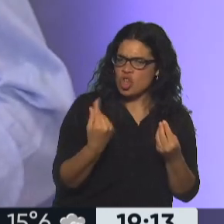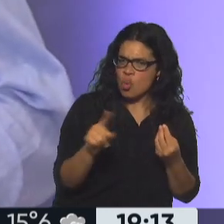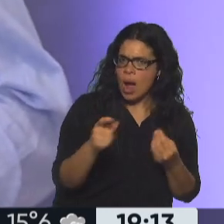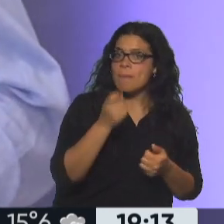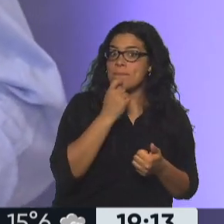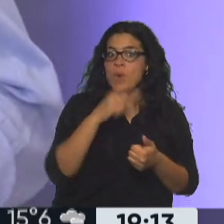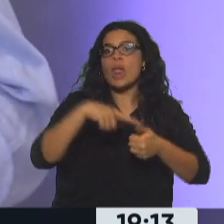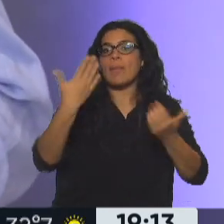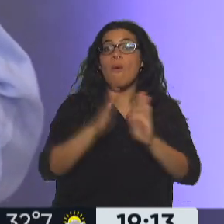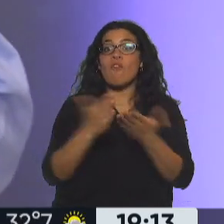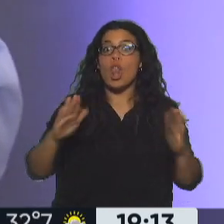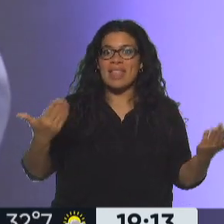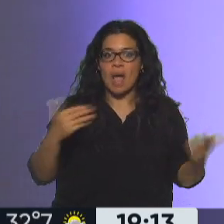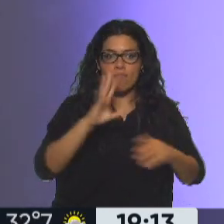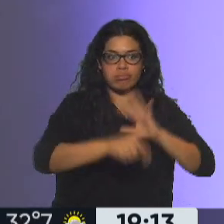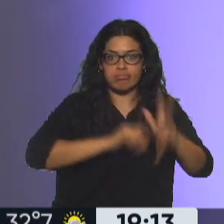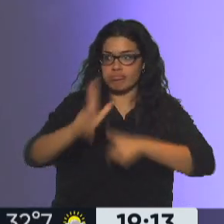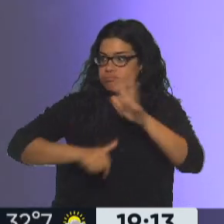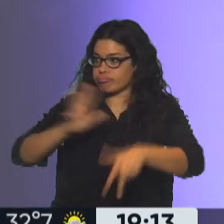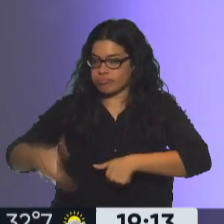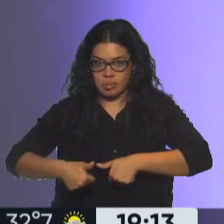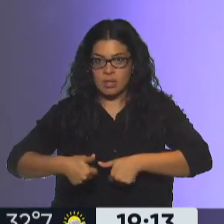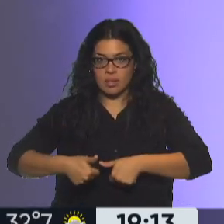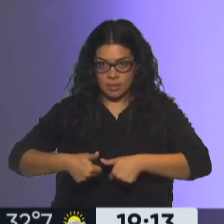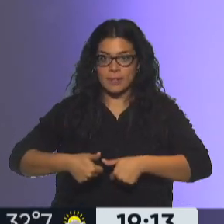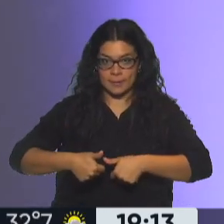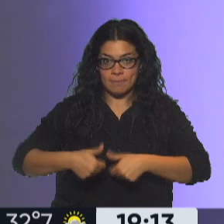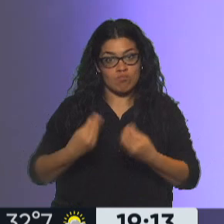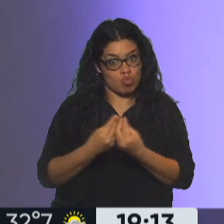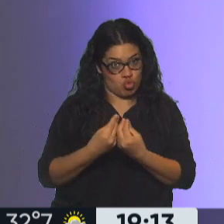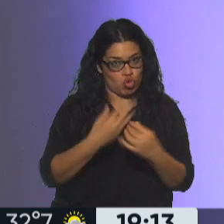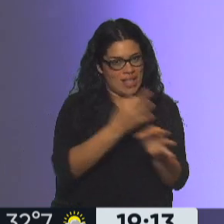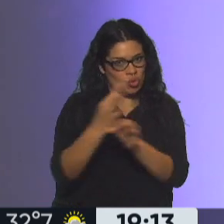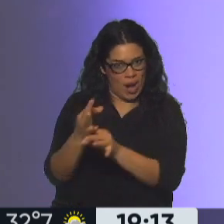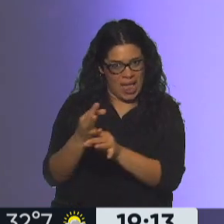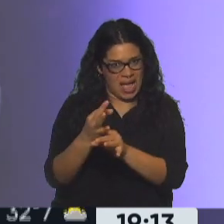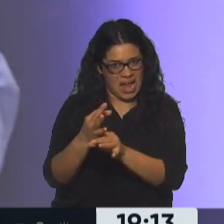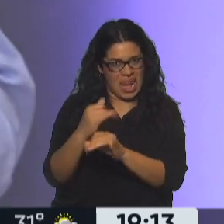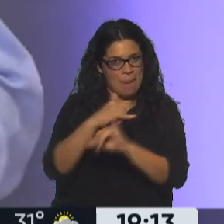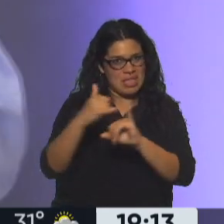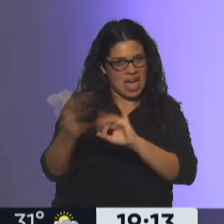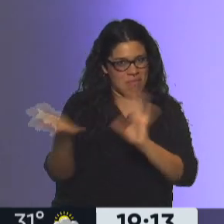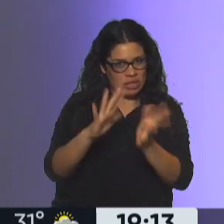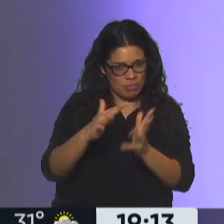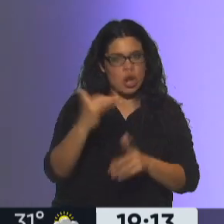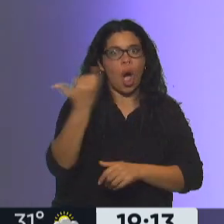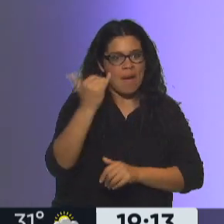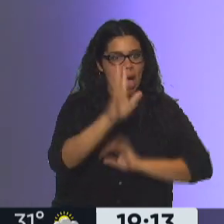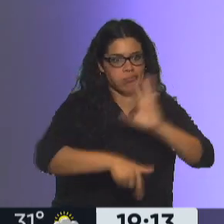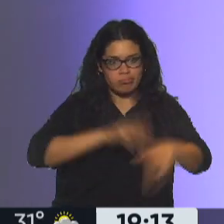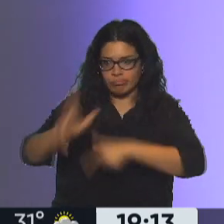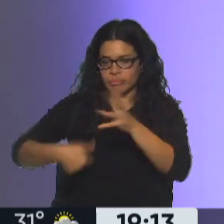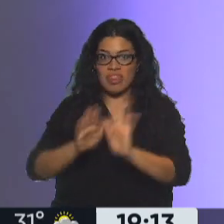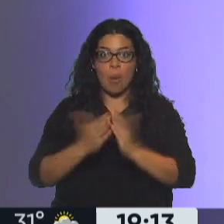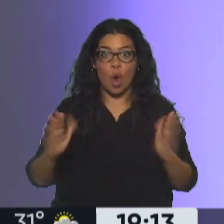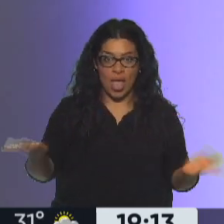de boletas que se dio en más de la mitad de las escuelas de la ciudad de Resistencia. Esto, por supuesto, alertó